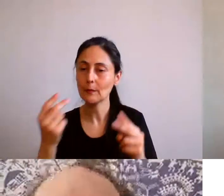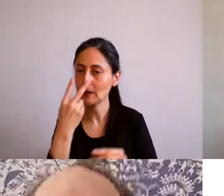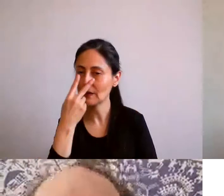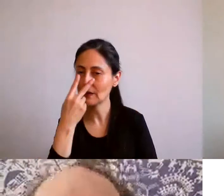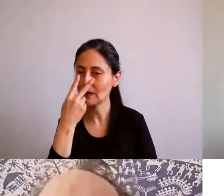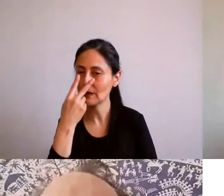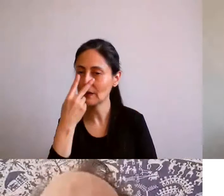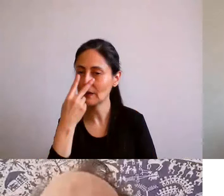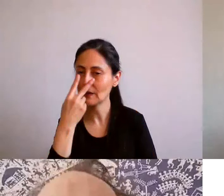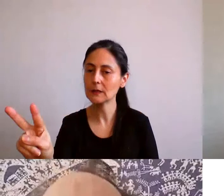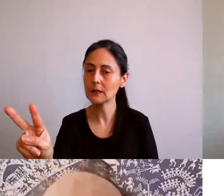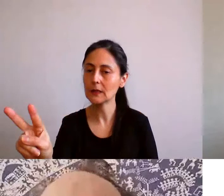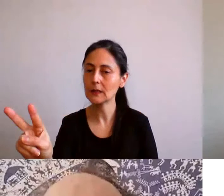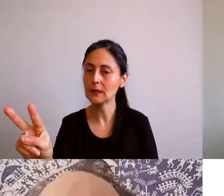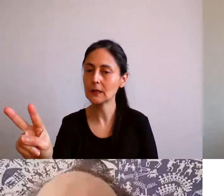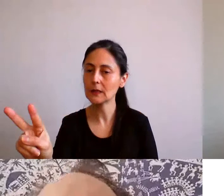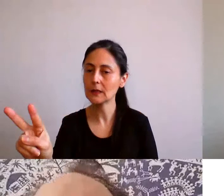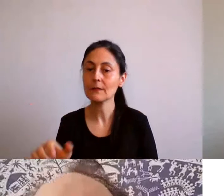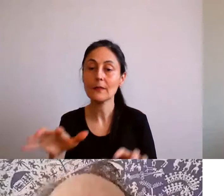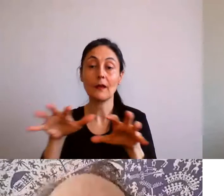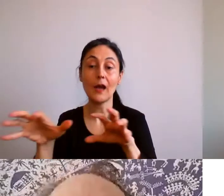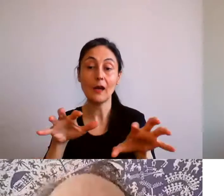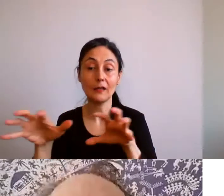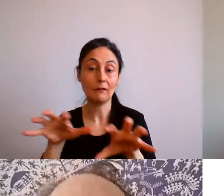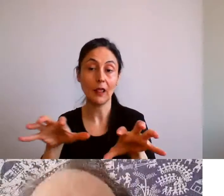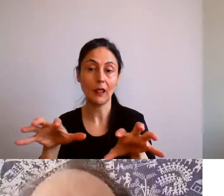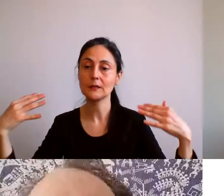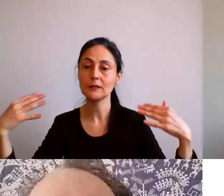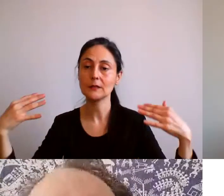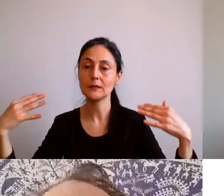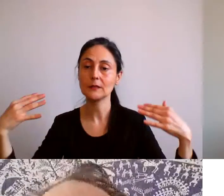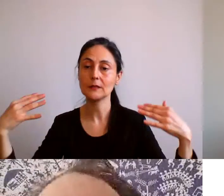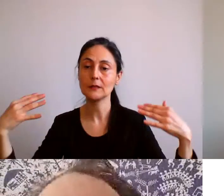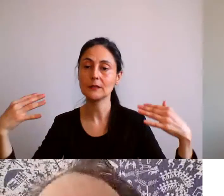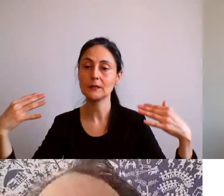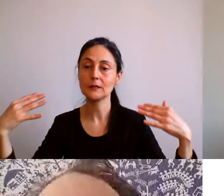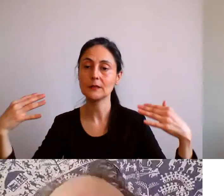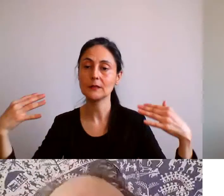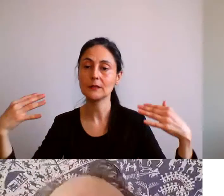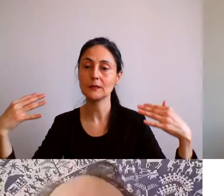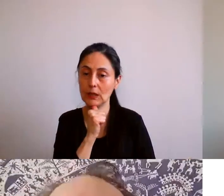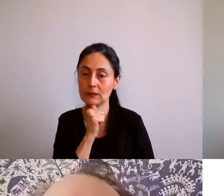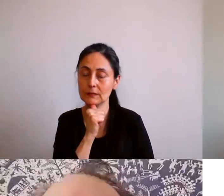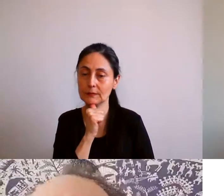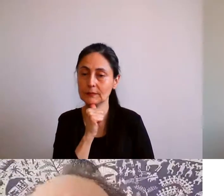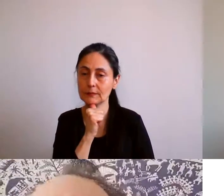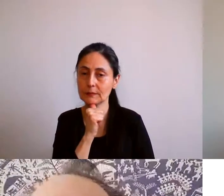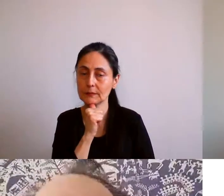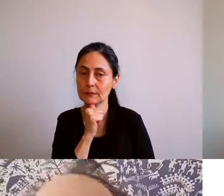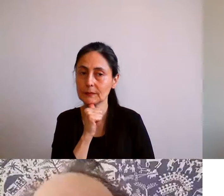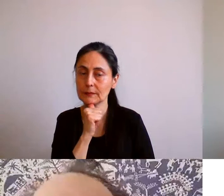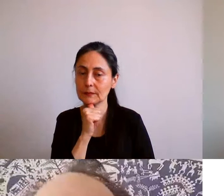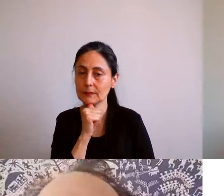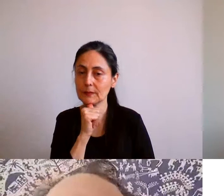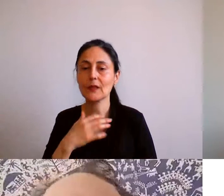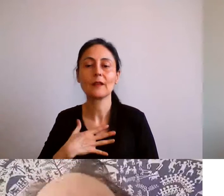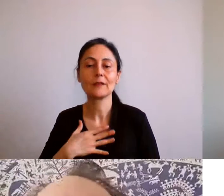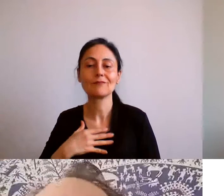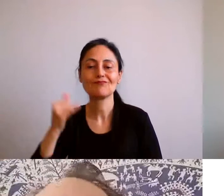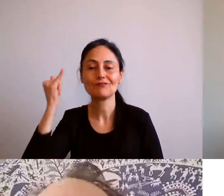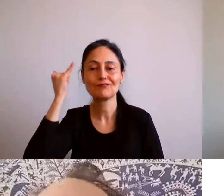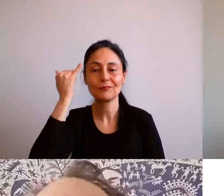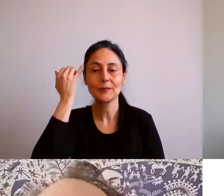instancias de actividades prácticas que en este momento no tenemos. Creo que eso es lo que se me imagina a mí que por ahí tenemos que